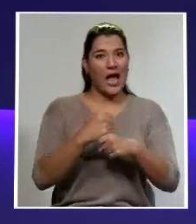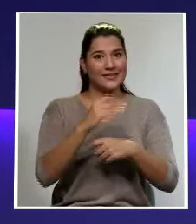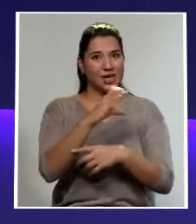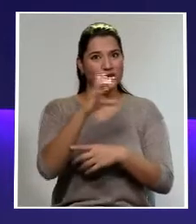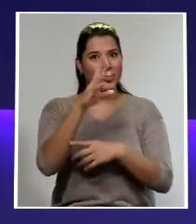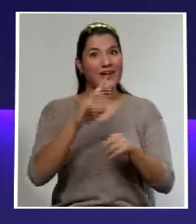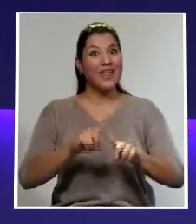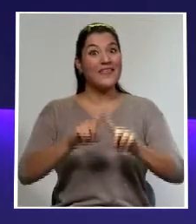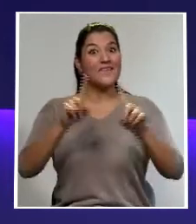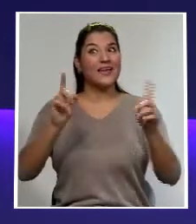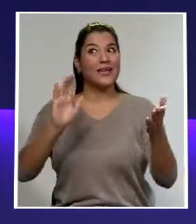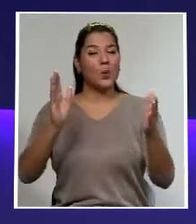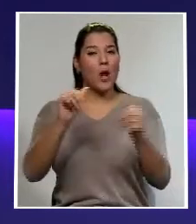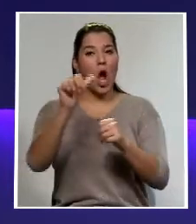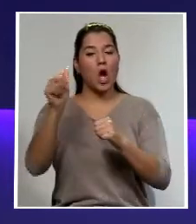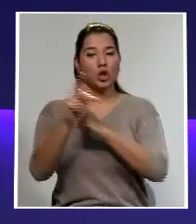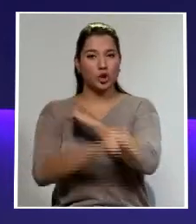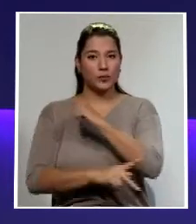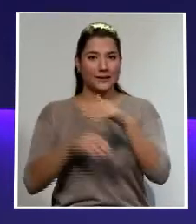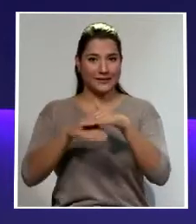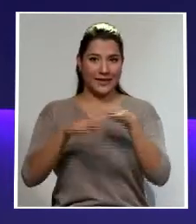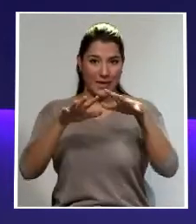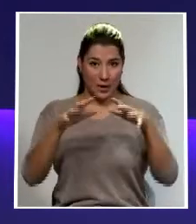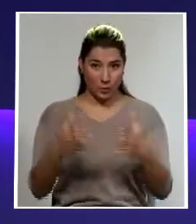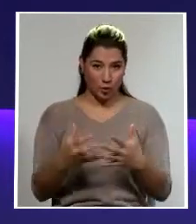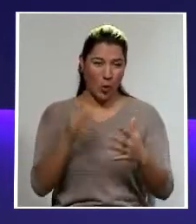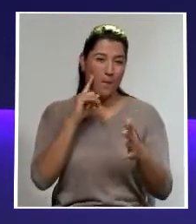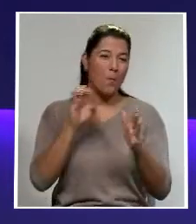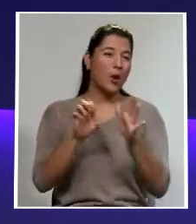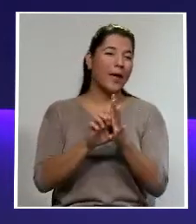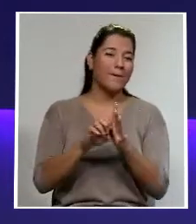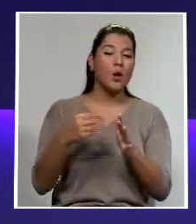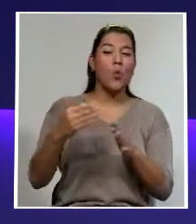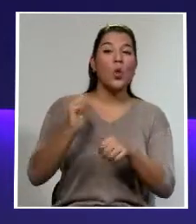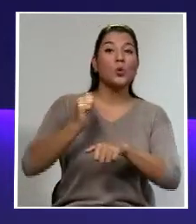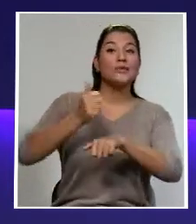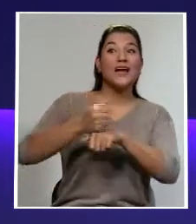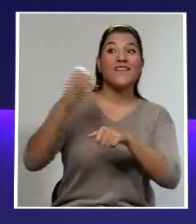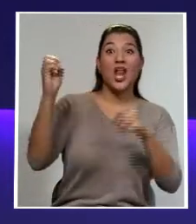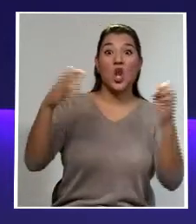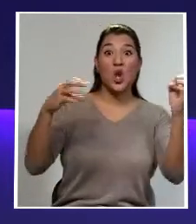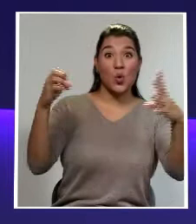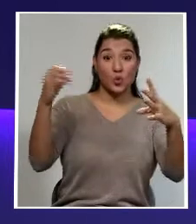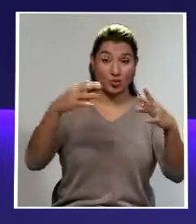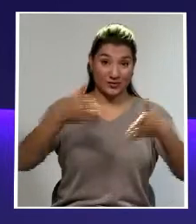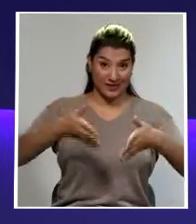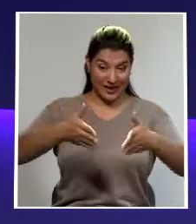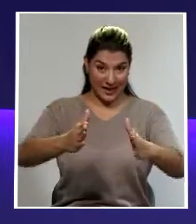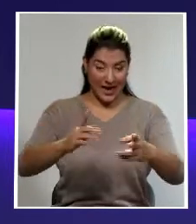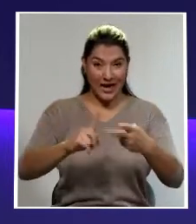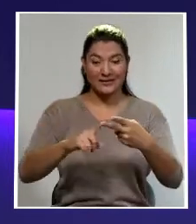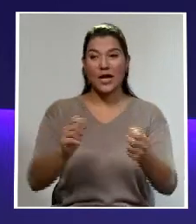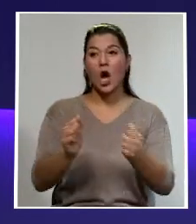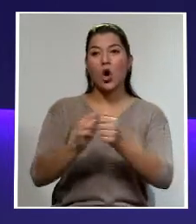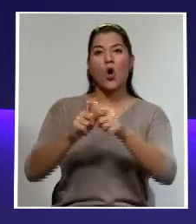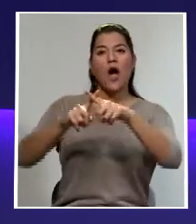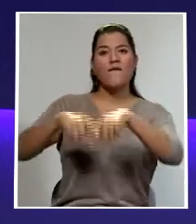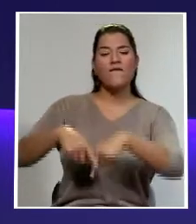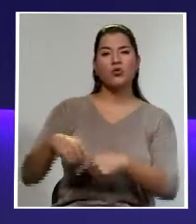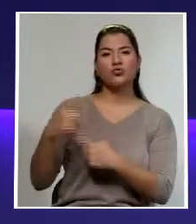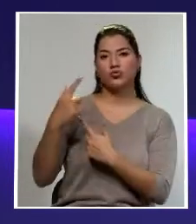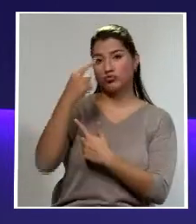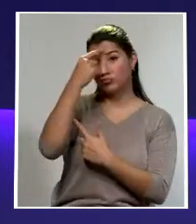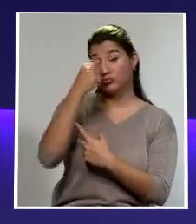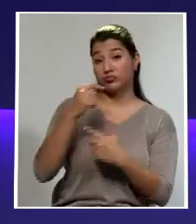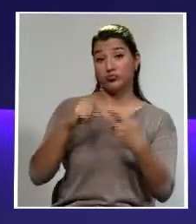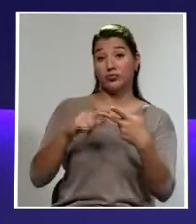mucho con el alumbrado eléctrico, con el sistema de salud unificado, con la abolición del ejército y con